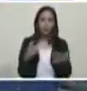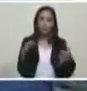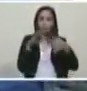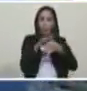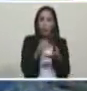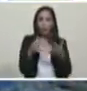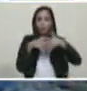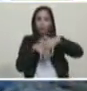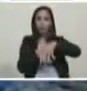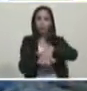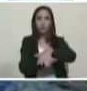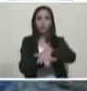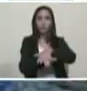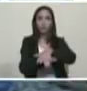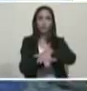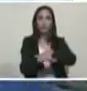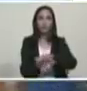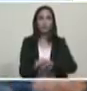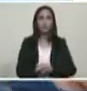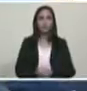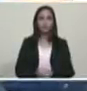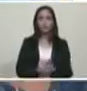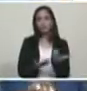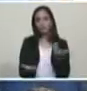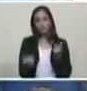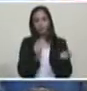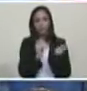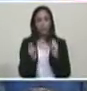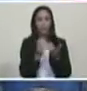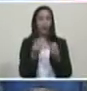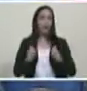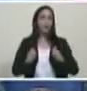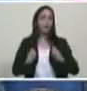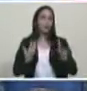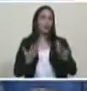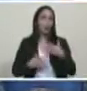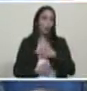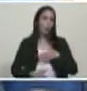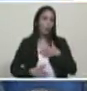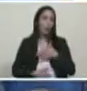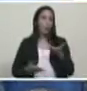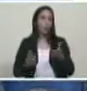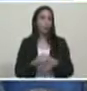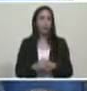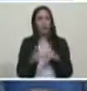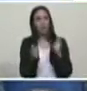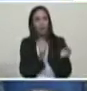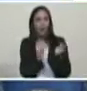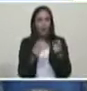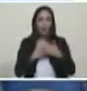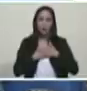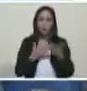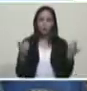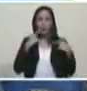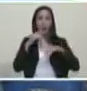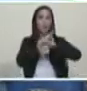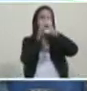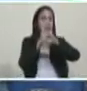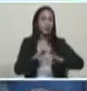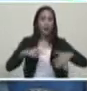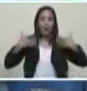familia, al diálogo para el vivir viviendo. Sí, el diálogo, el acercamiento, la alegría, el